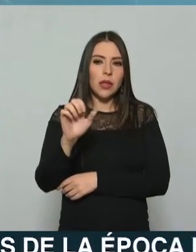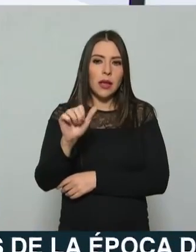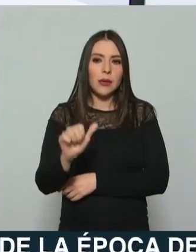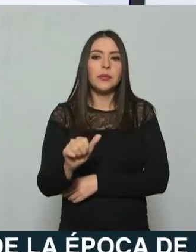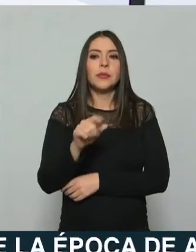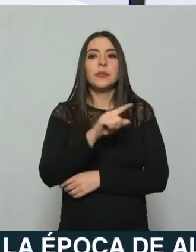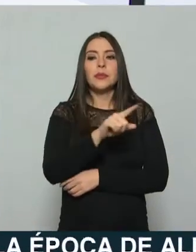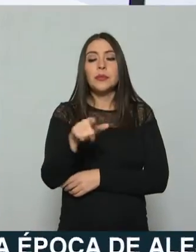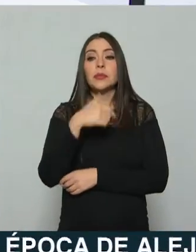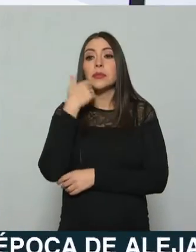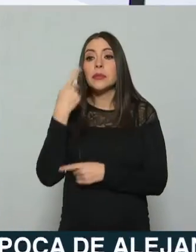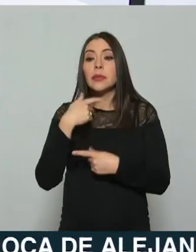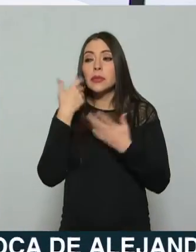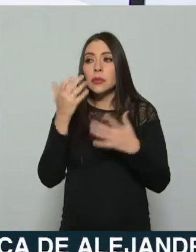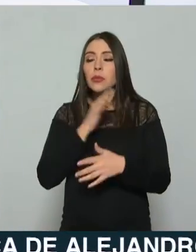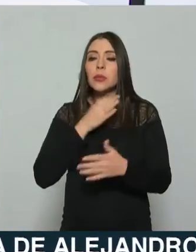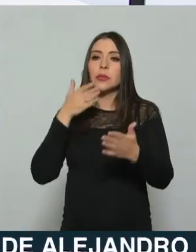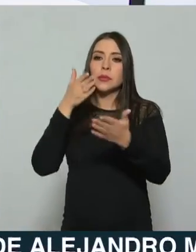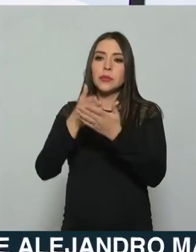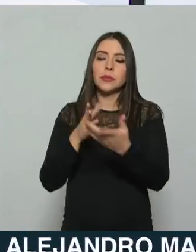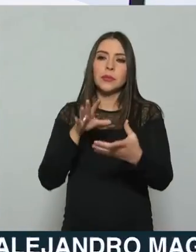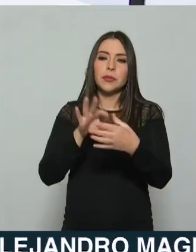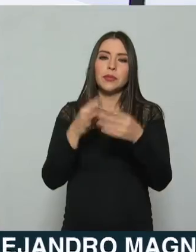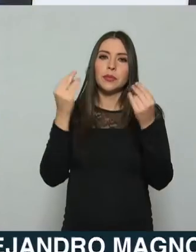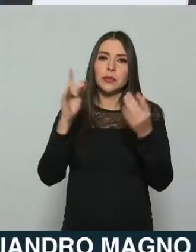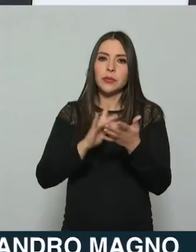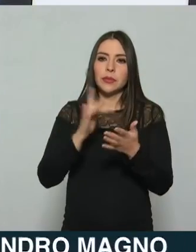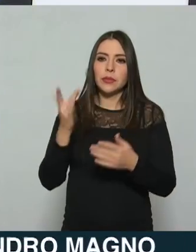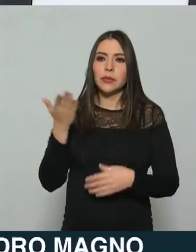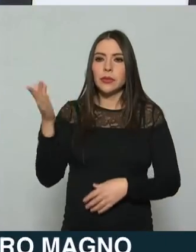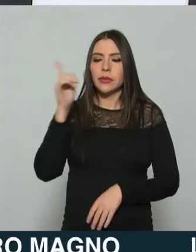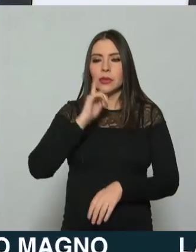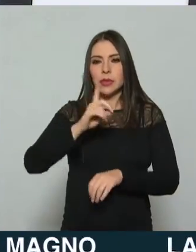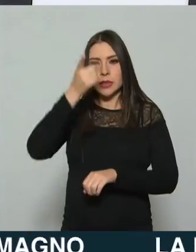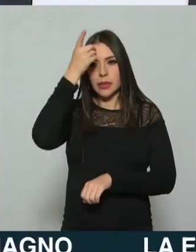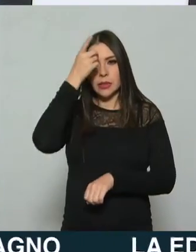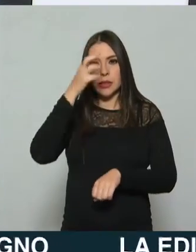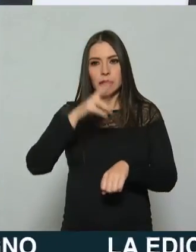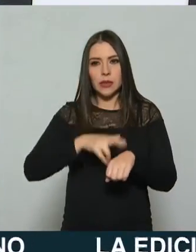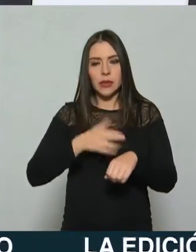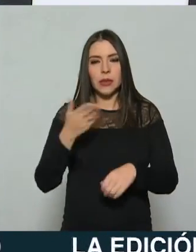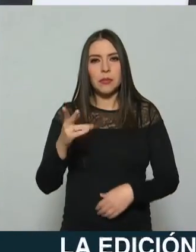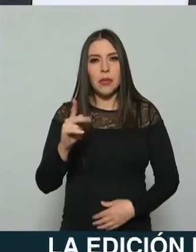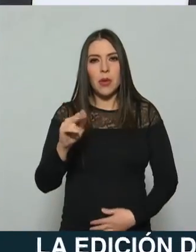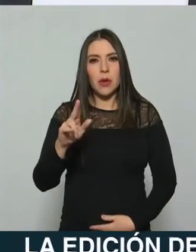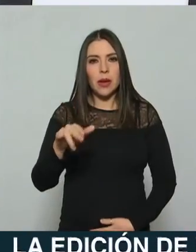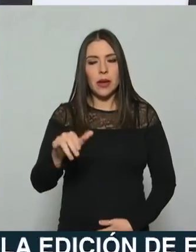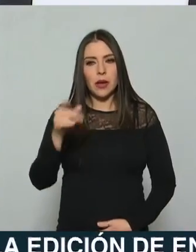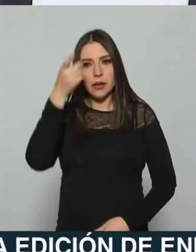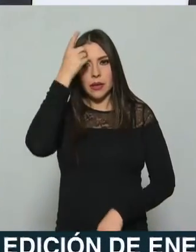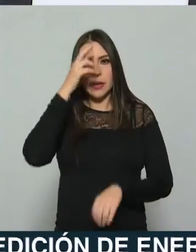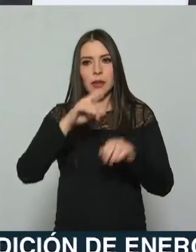padecen que deseen acercarse con ustedes. Muchísimas gracias, maestra Paulina, Paulina